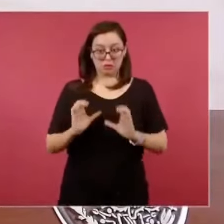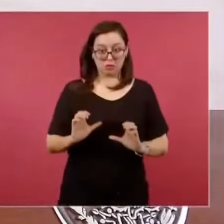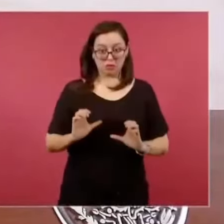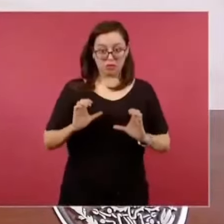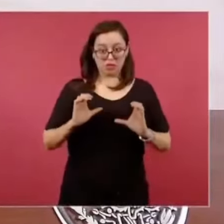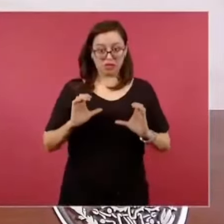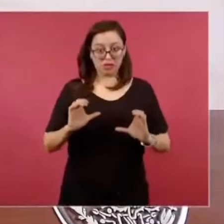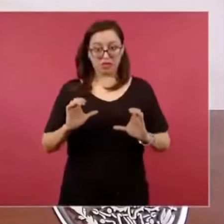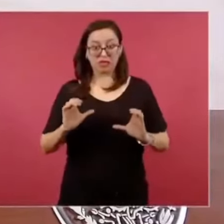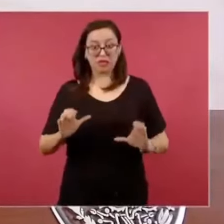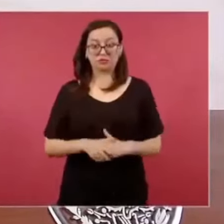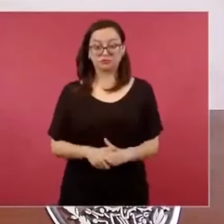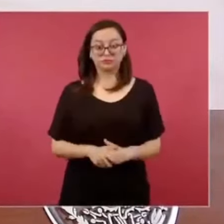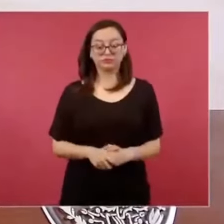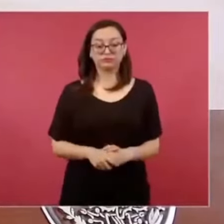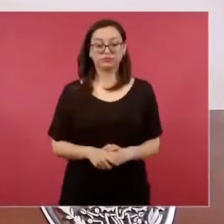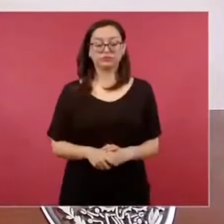En